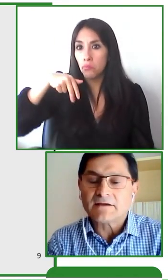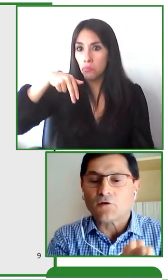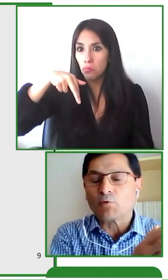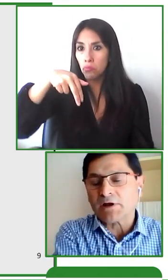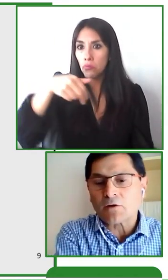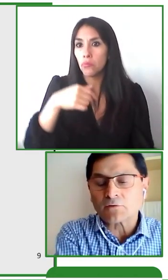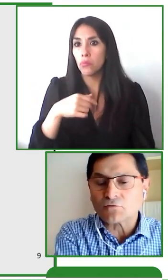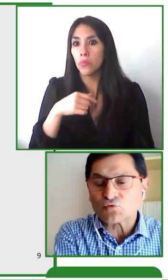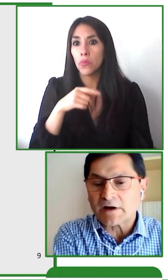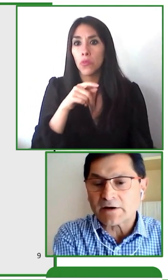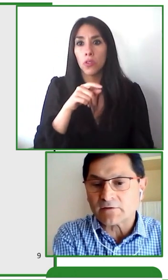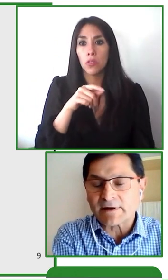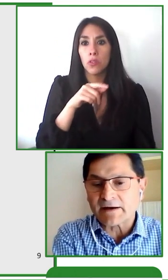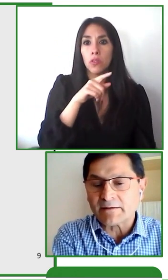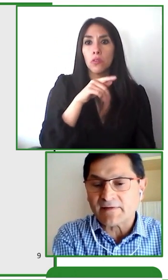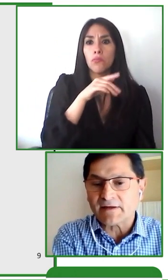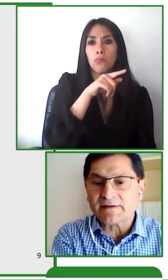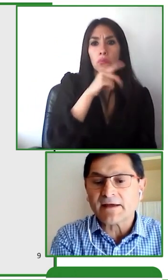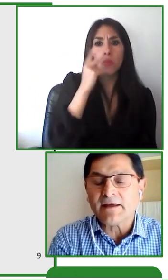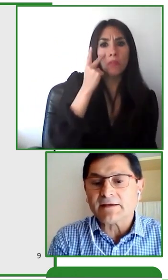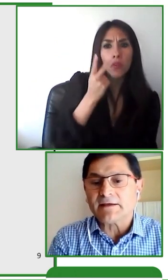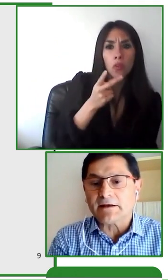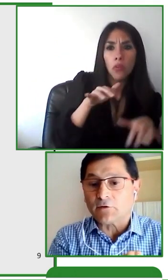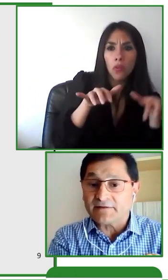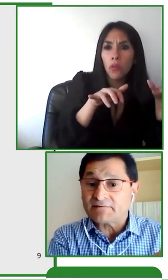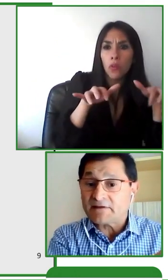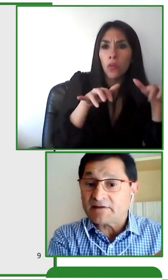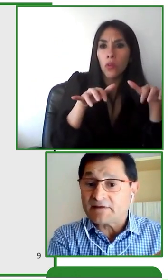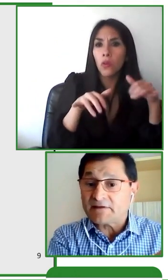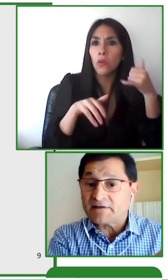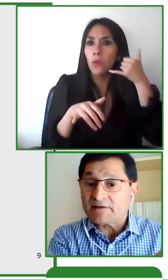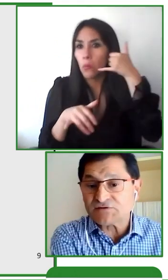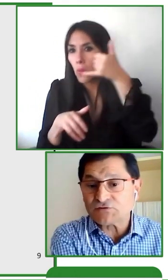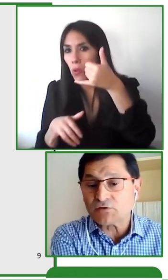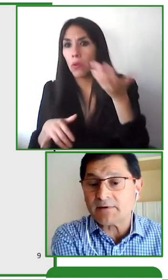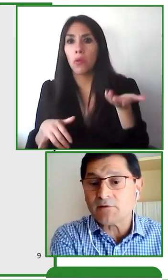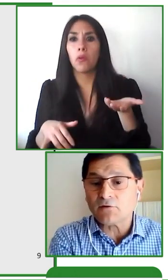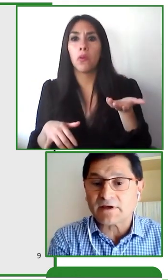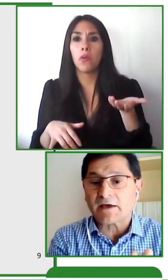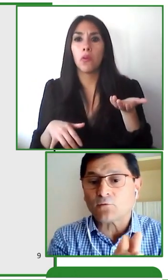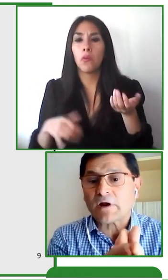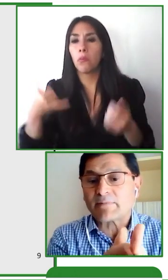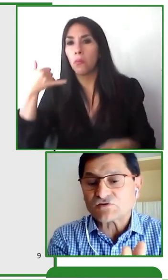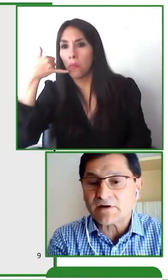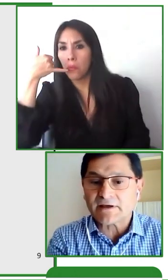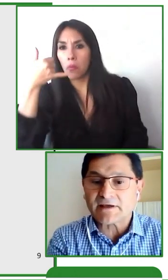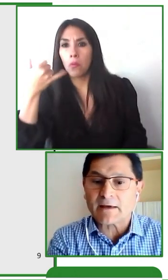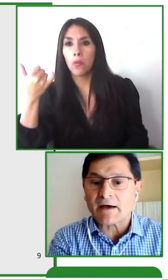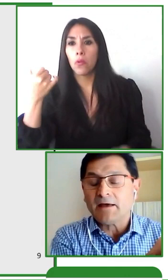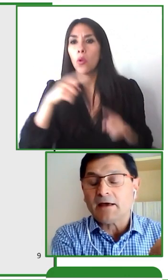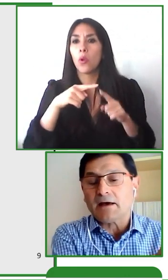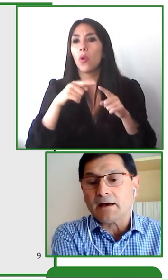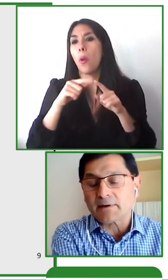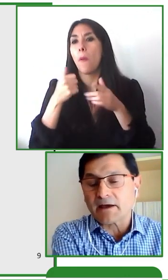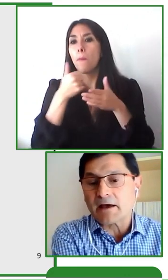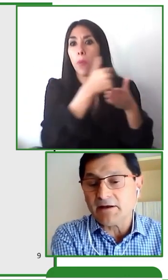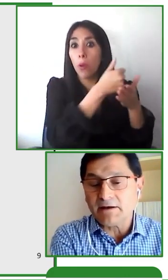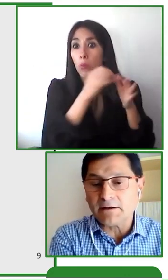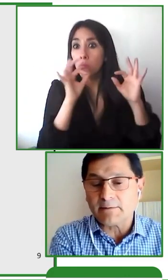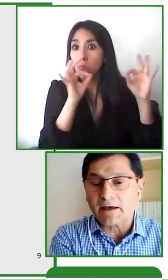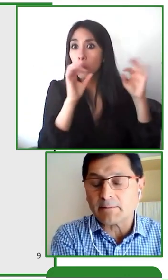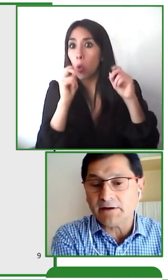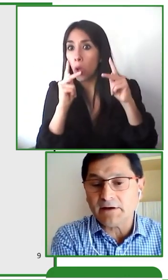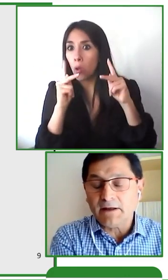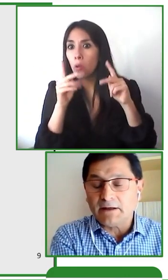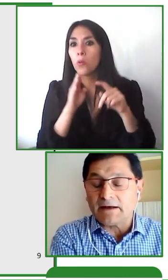incidencia, comunica con el usuario de manera inmediata y le orienta. Es como habíamos visto en el vídeo, que hay una persona que llama a Benjamín